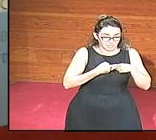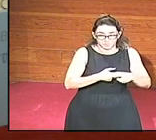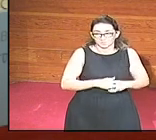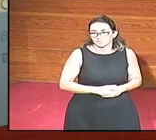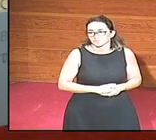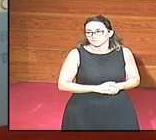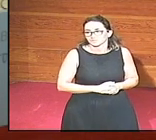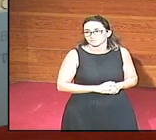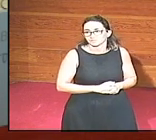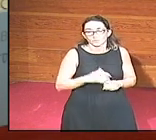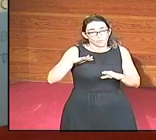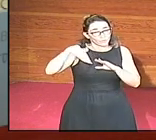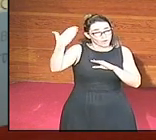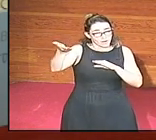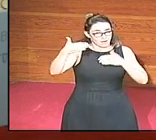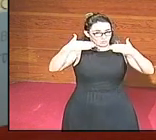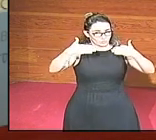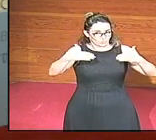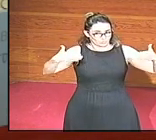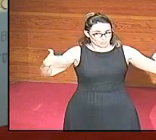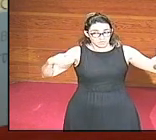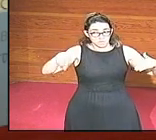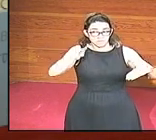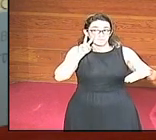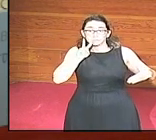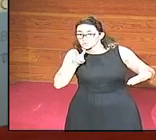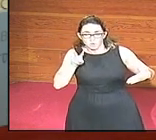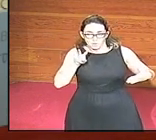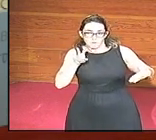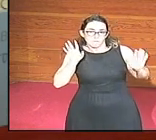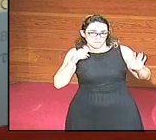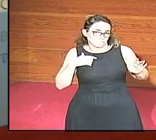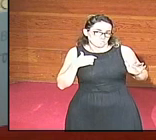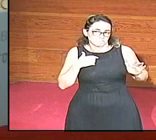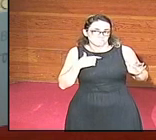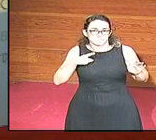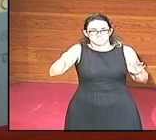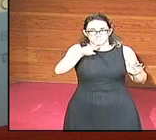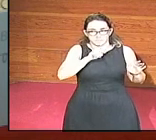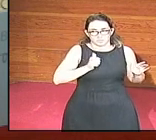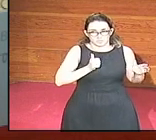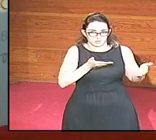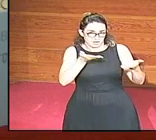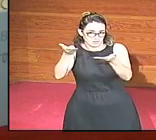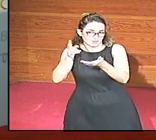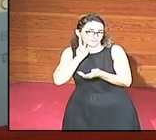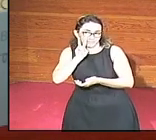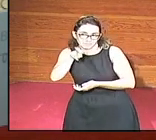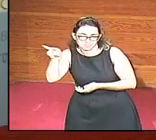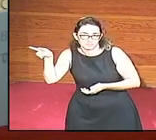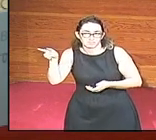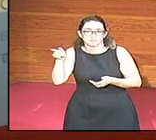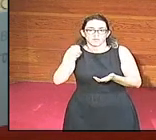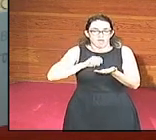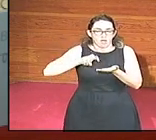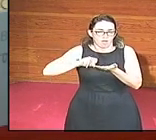Hay una exposición ahí fuera que no sé si la habéis visto, y si no, pues os invito a que la veáis. Está, no tenéis que caminar